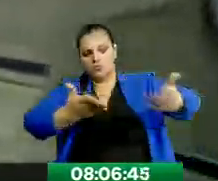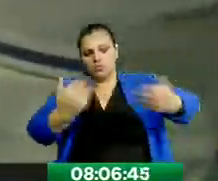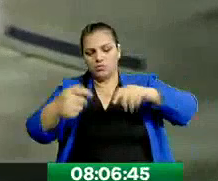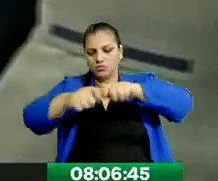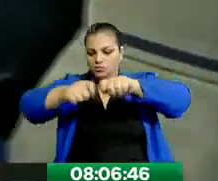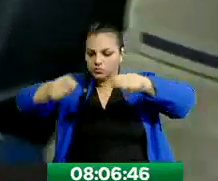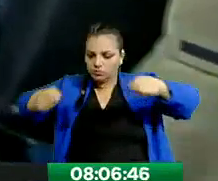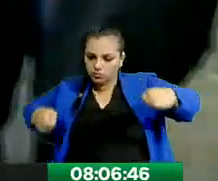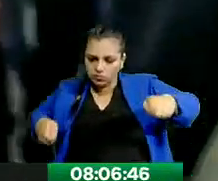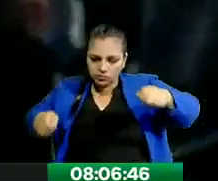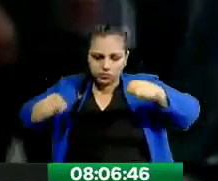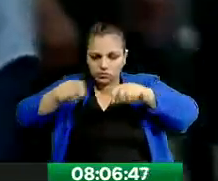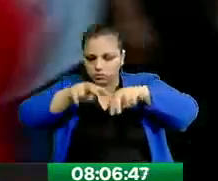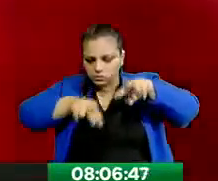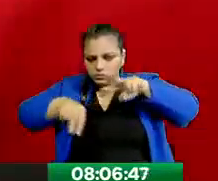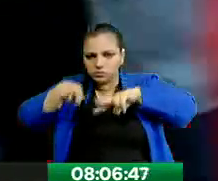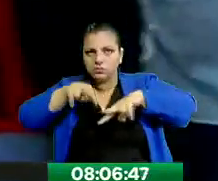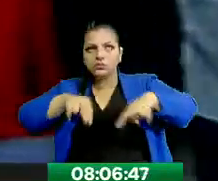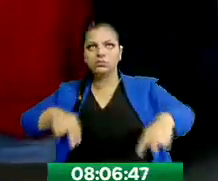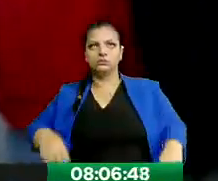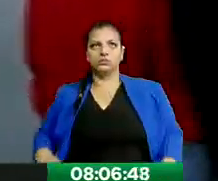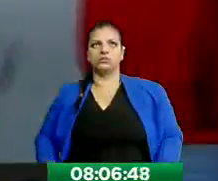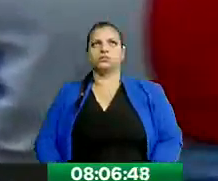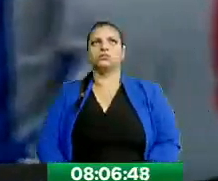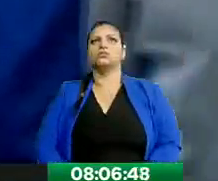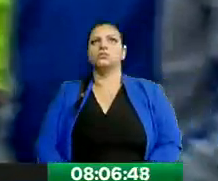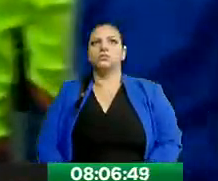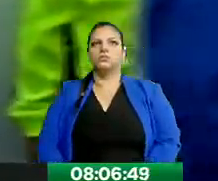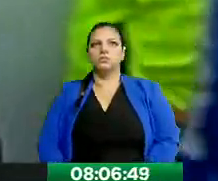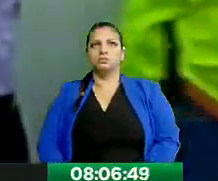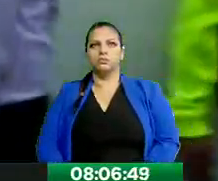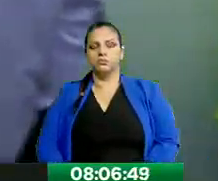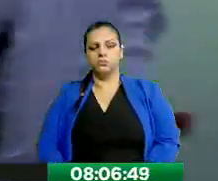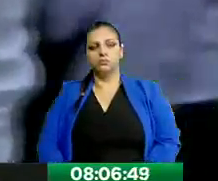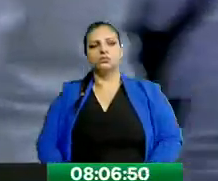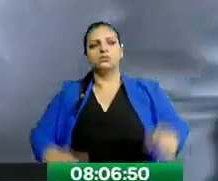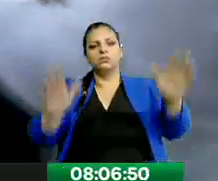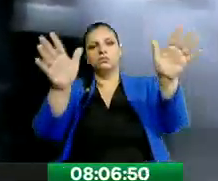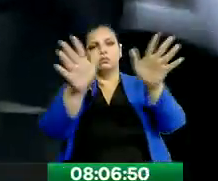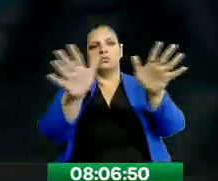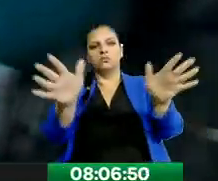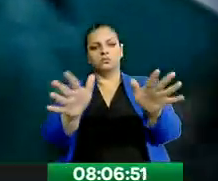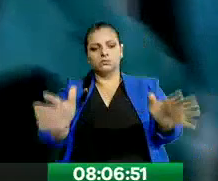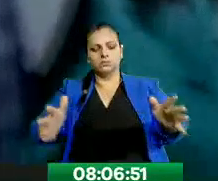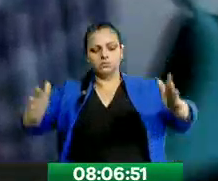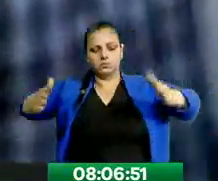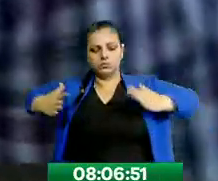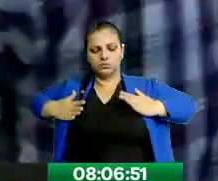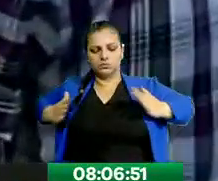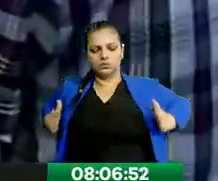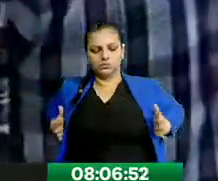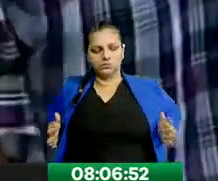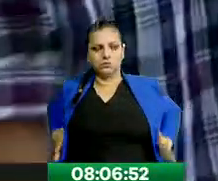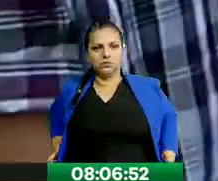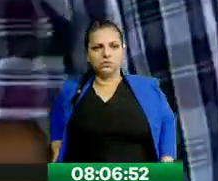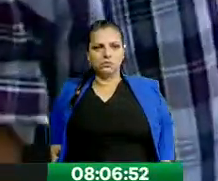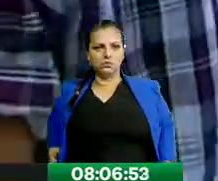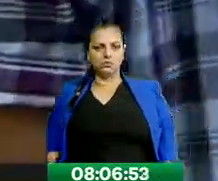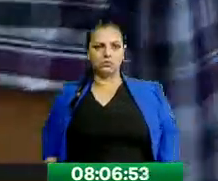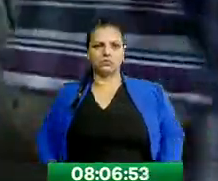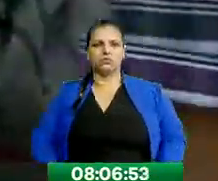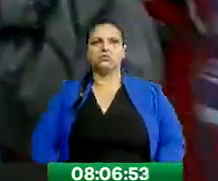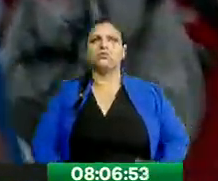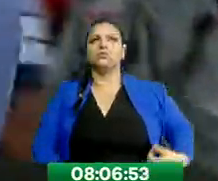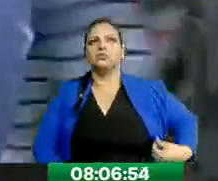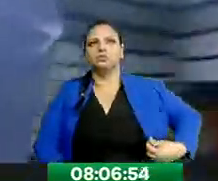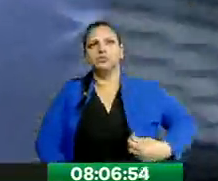con la revisión a los diversos pasajeros que forman parte de una unidad de transporte público en este sector, en este lugar.